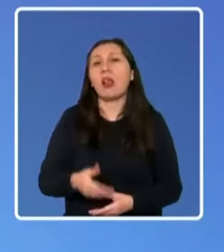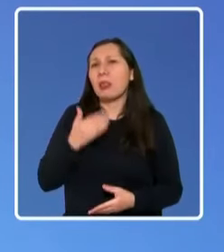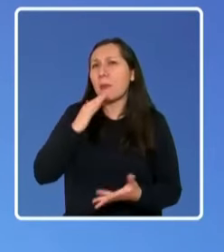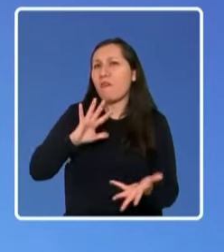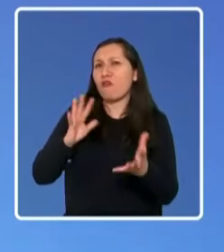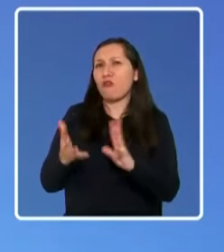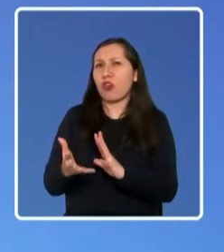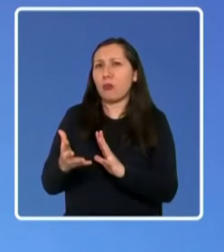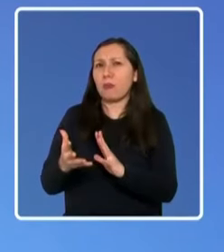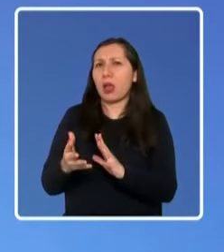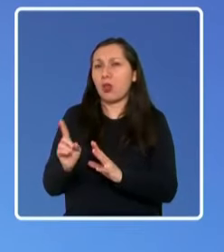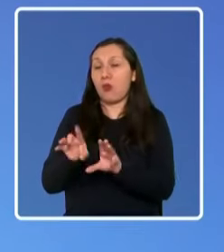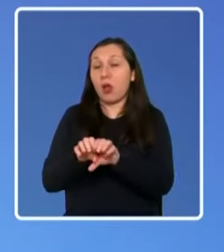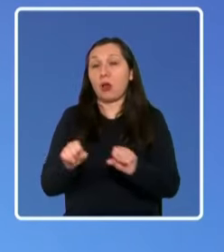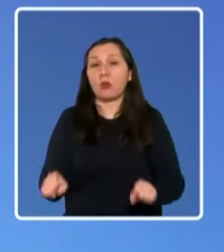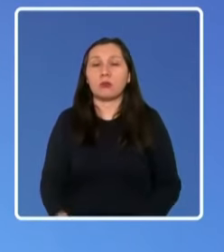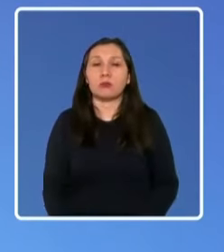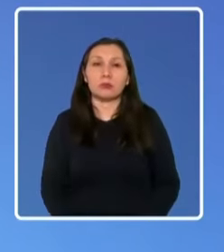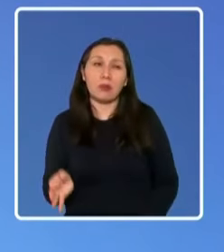del desacuerdo?